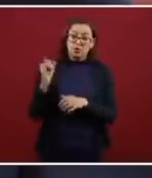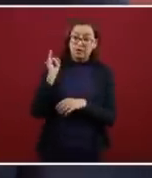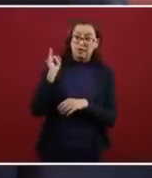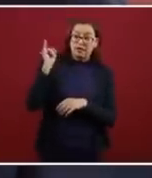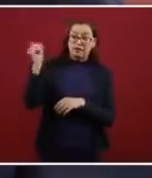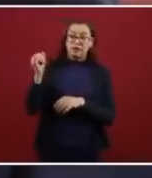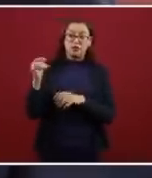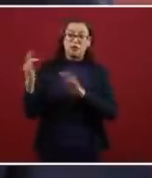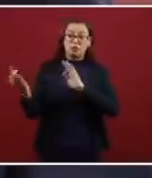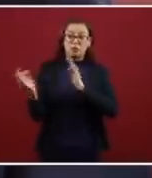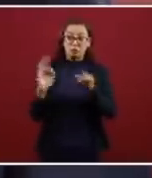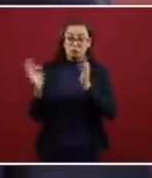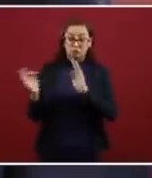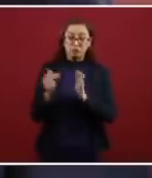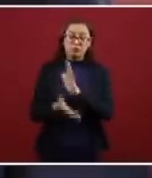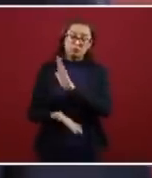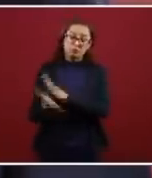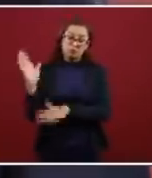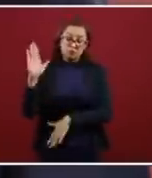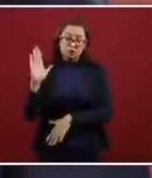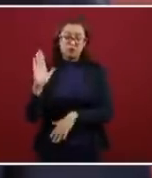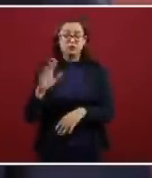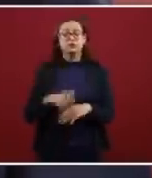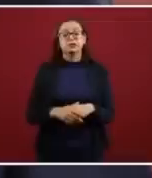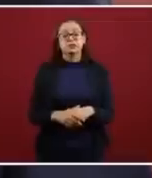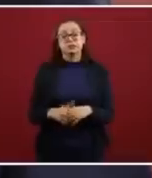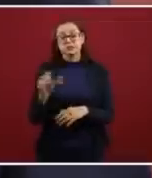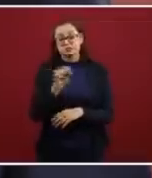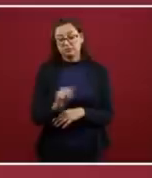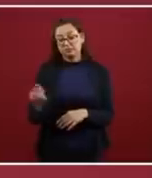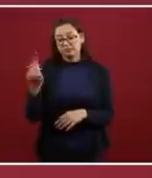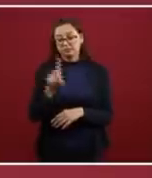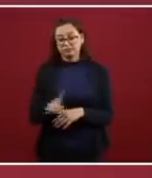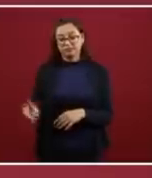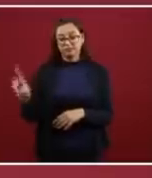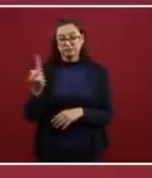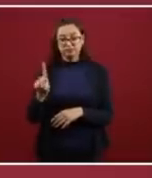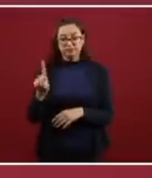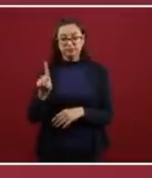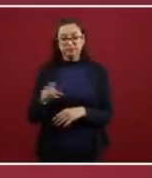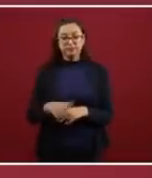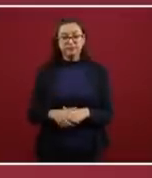cercanas, el fin de semana, sábado, domingo.